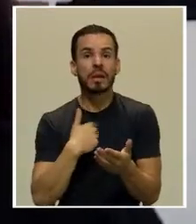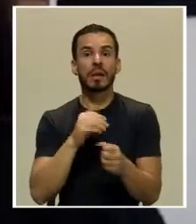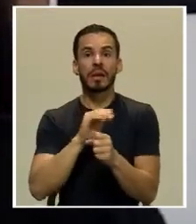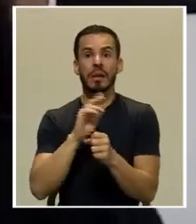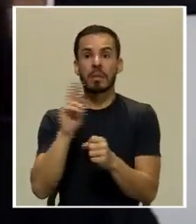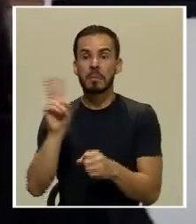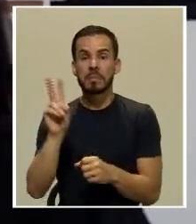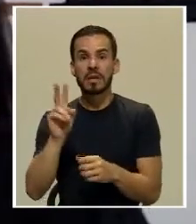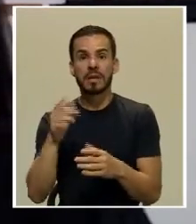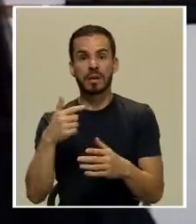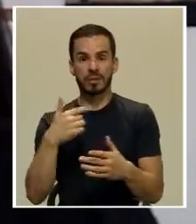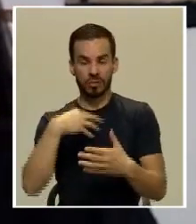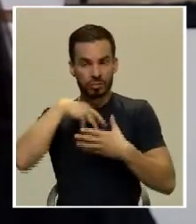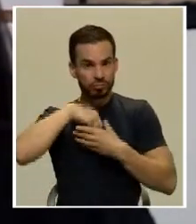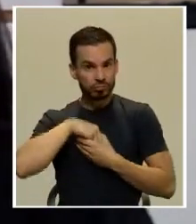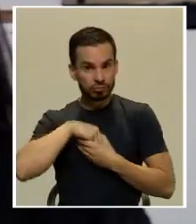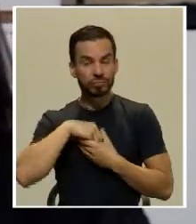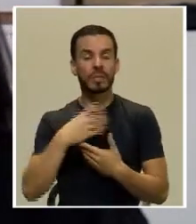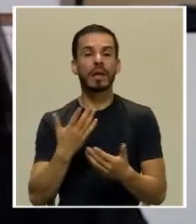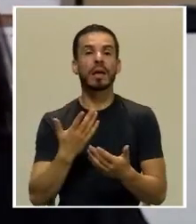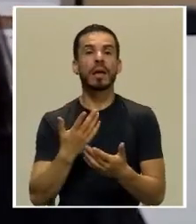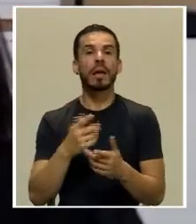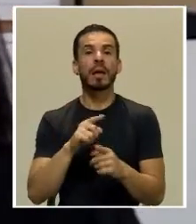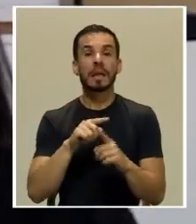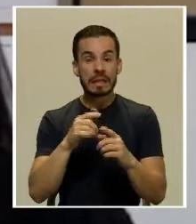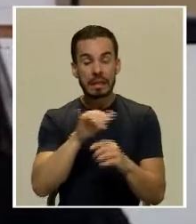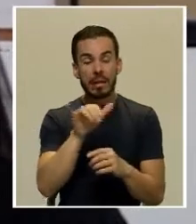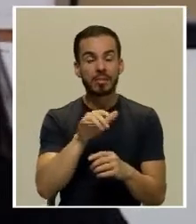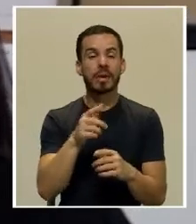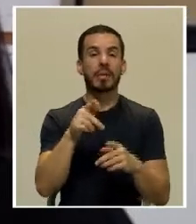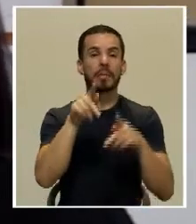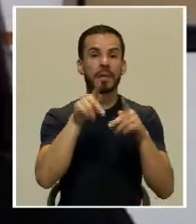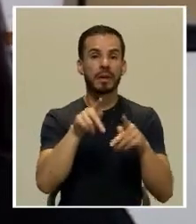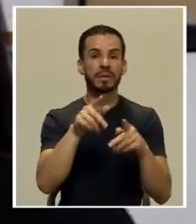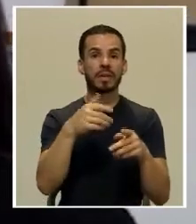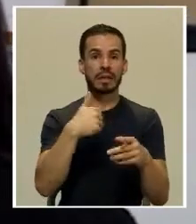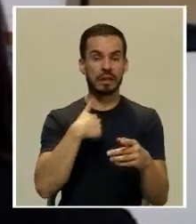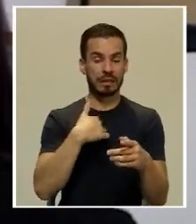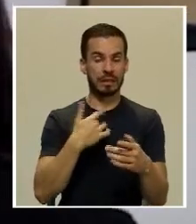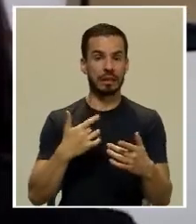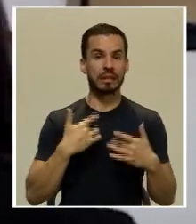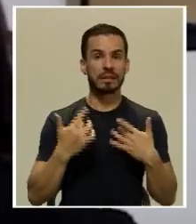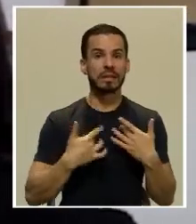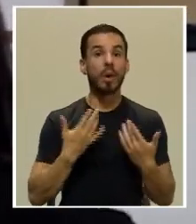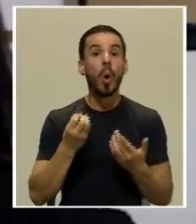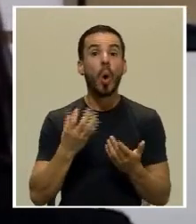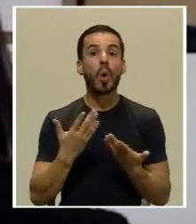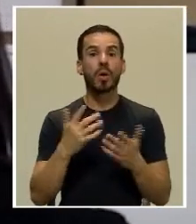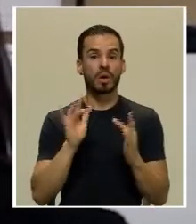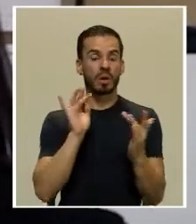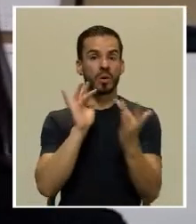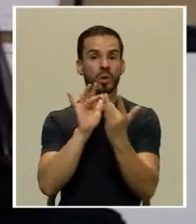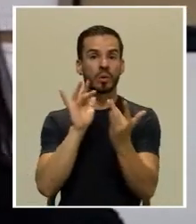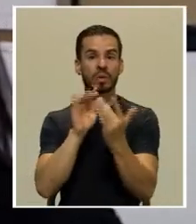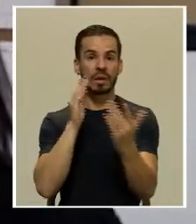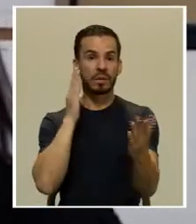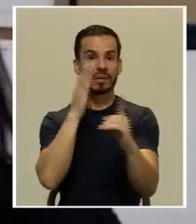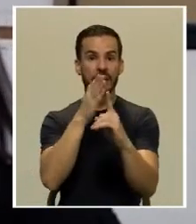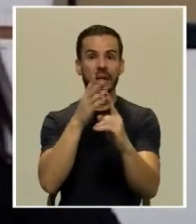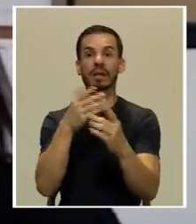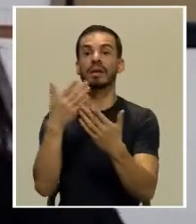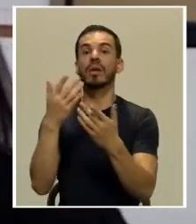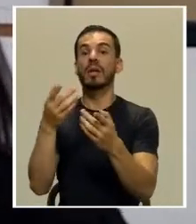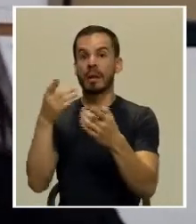el virus de forma activa y personas que presentan síntomas o que han sido contactos directos de